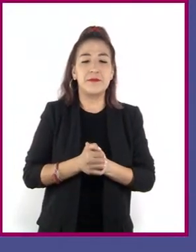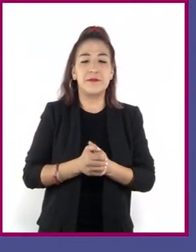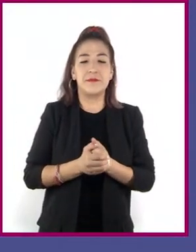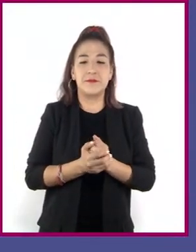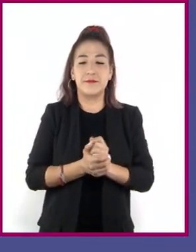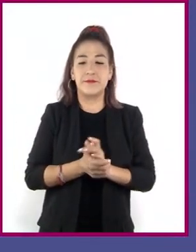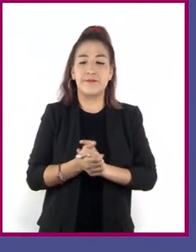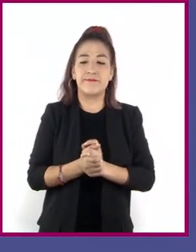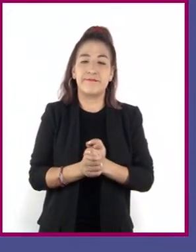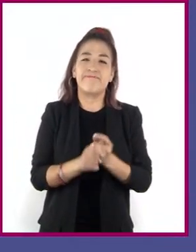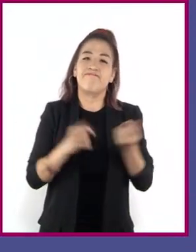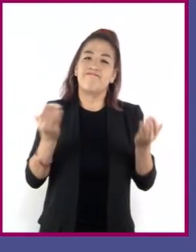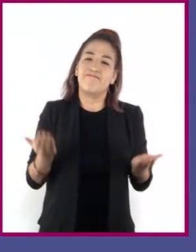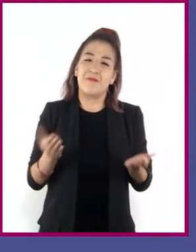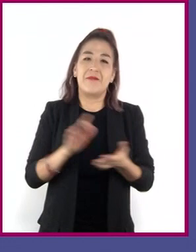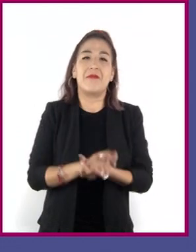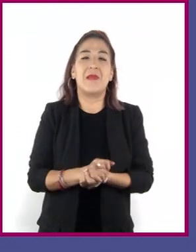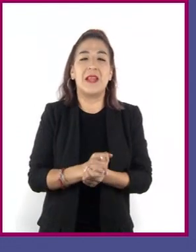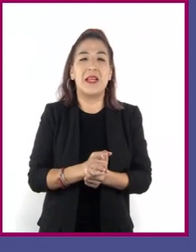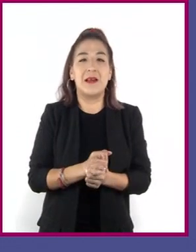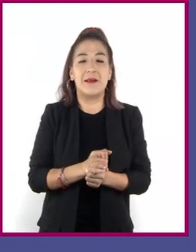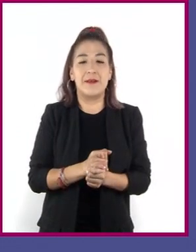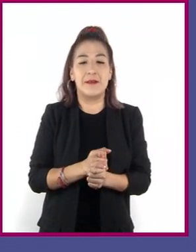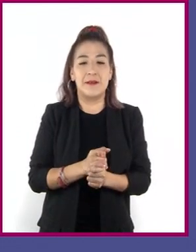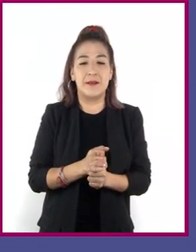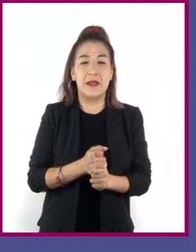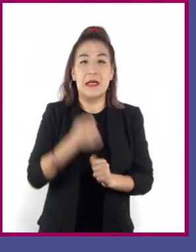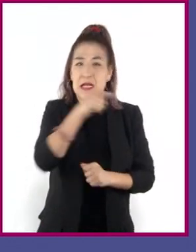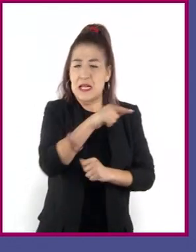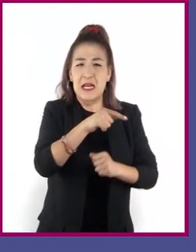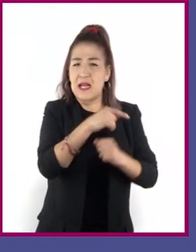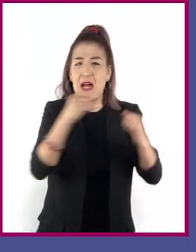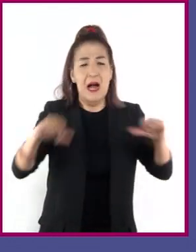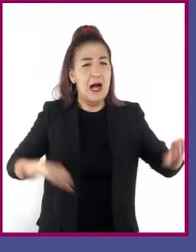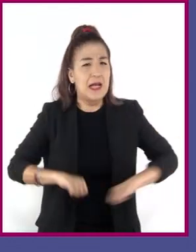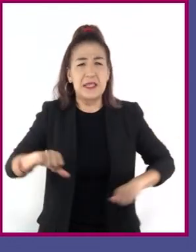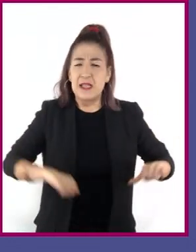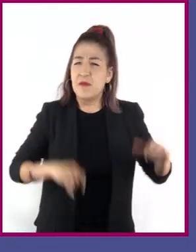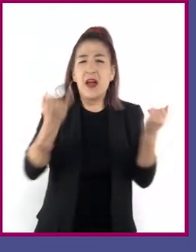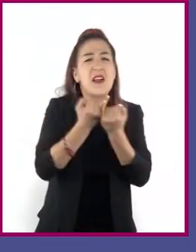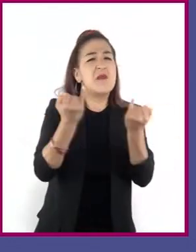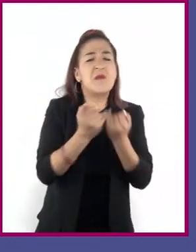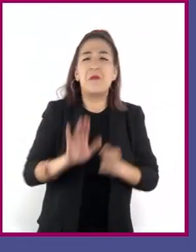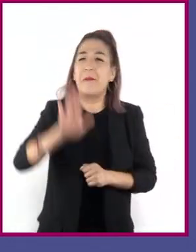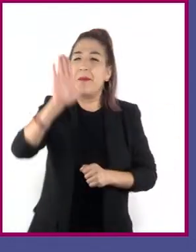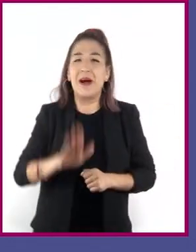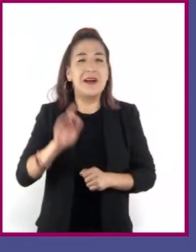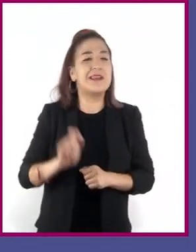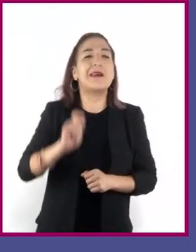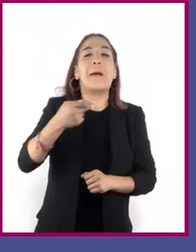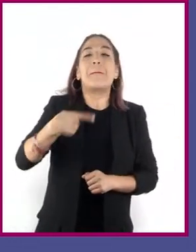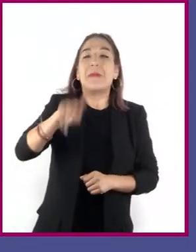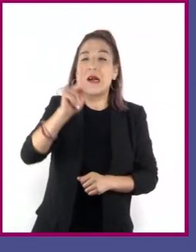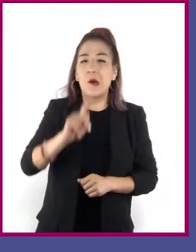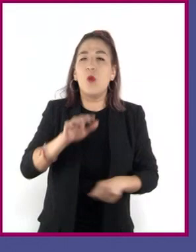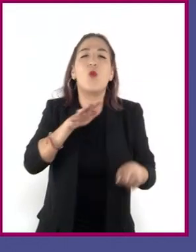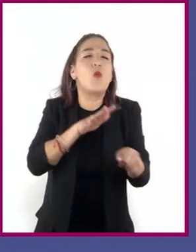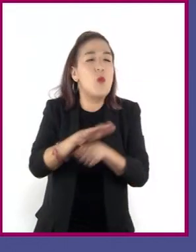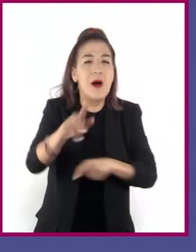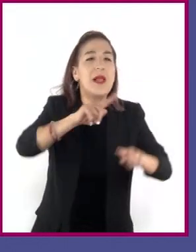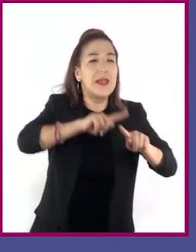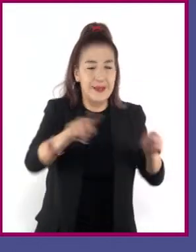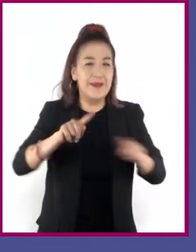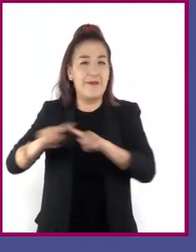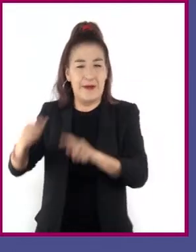puedes mirar el trabajo es muy parecido es muy muy similar salvo que la única diferencia es que hay